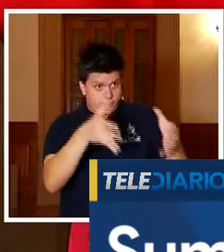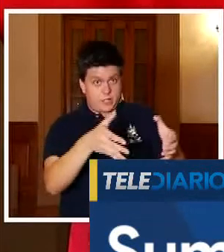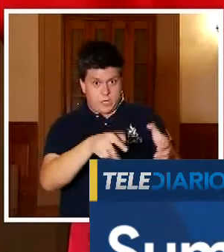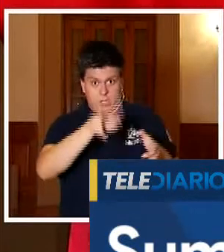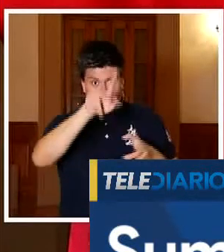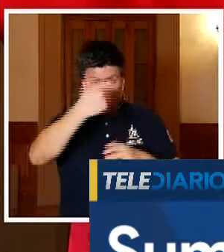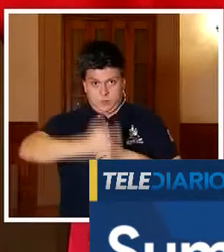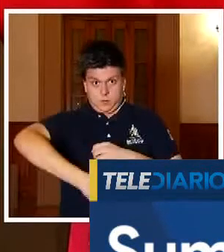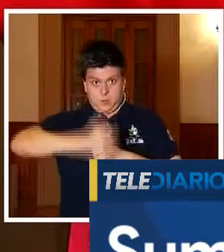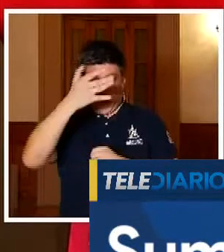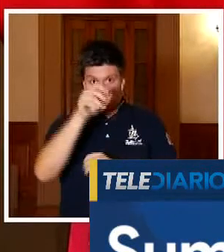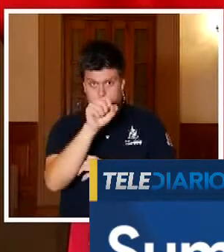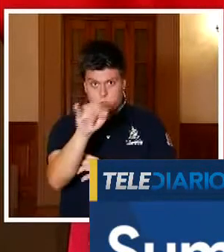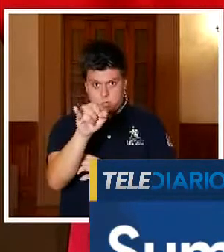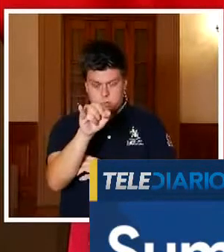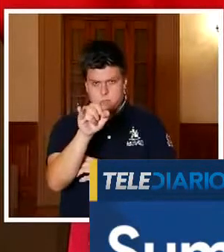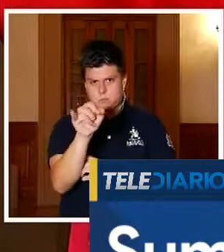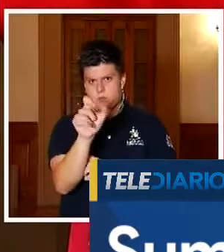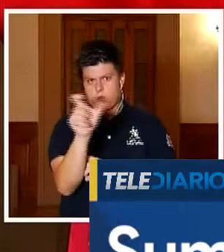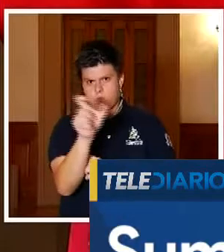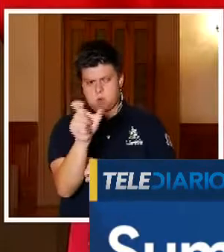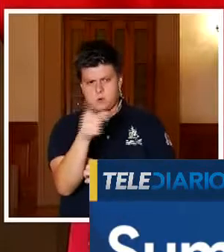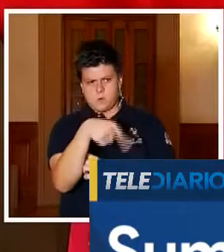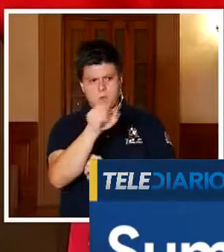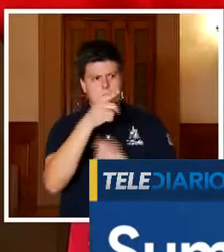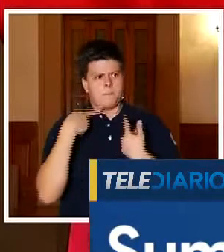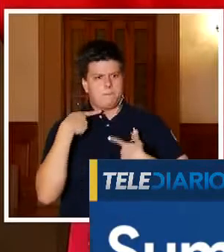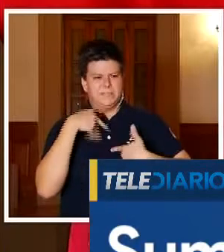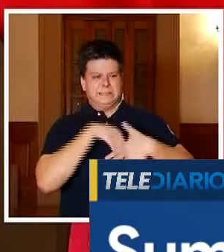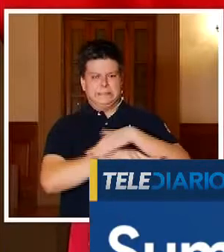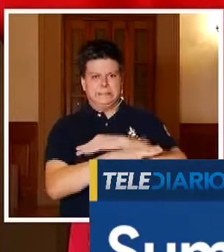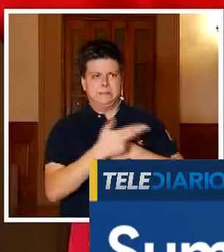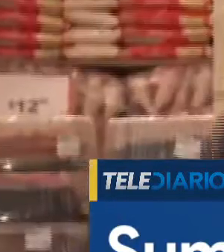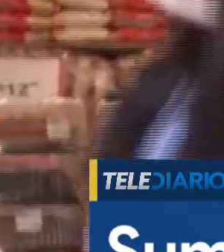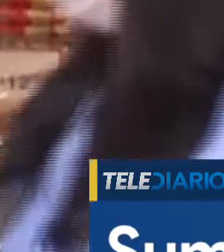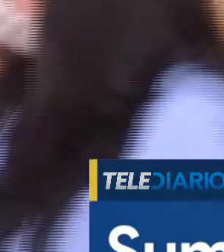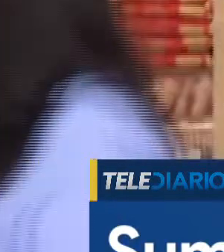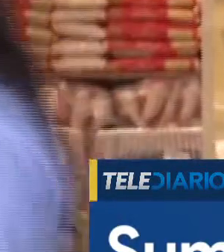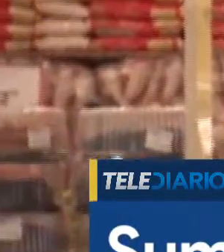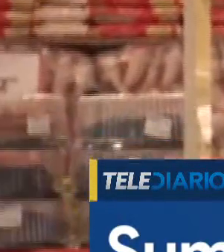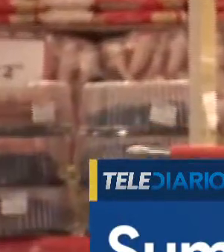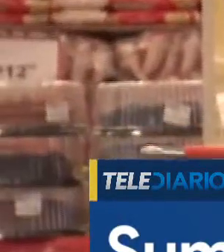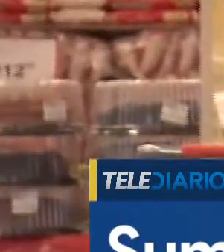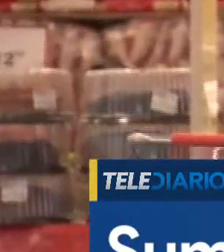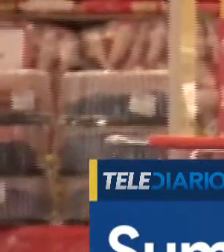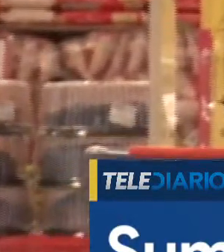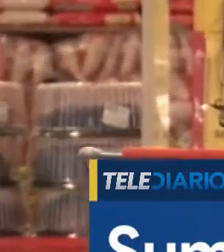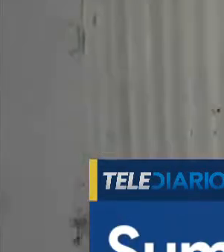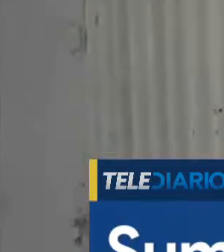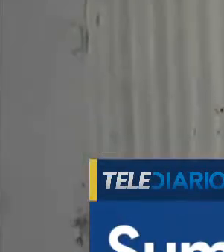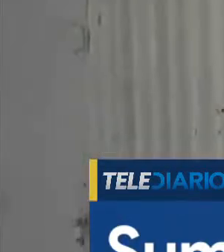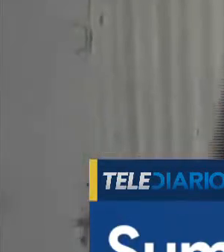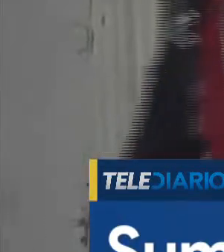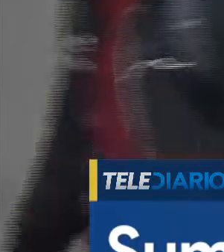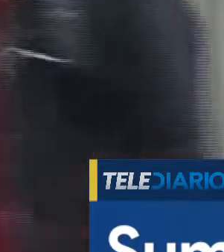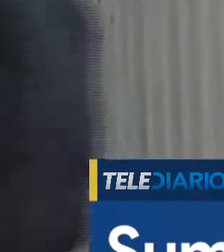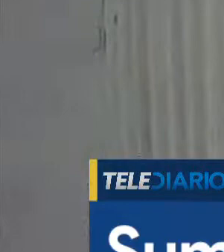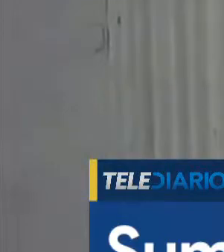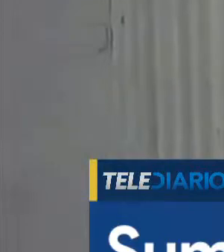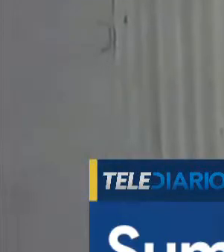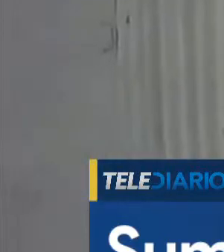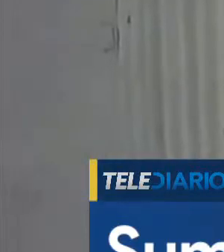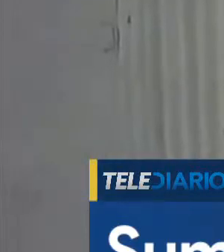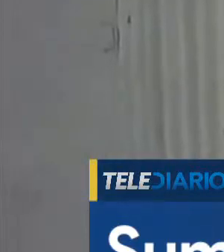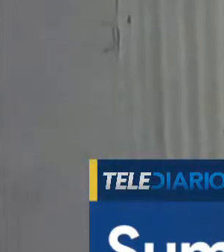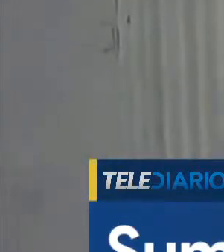costoso, sobre todo cuando están en el área de cuidados intensivos. El titular de la Secretaría, Manuel de la Oca Vazos, informó